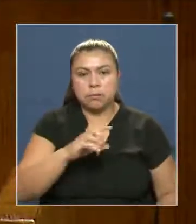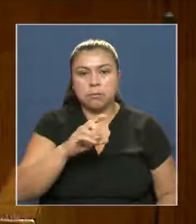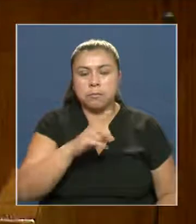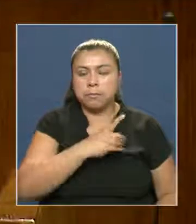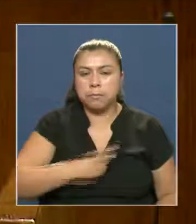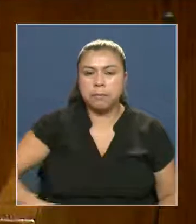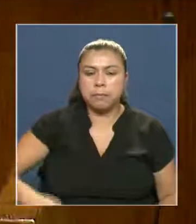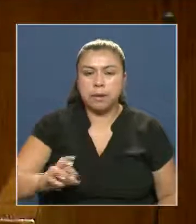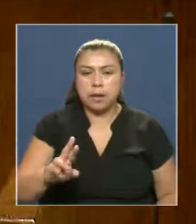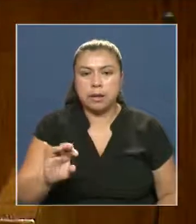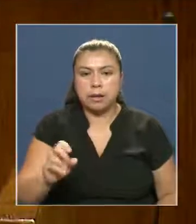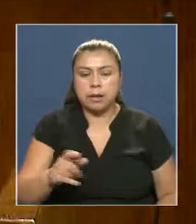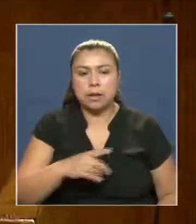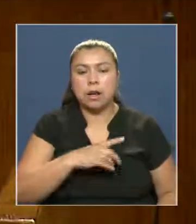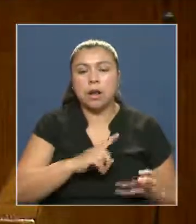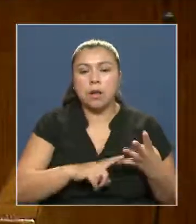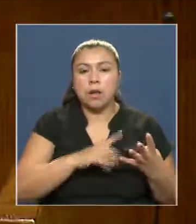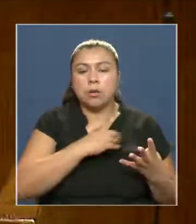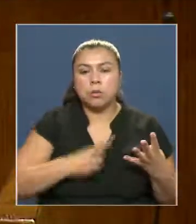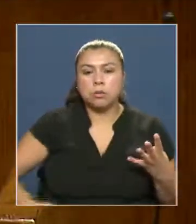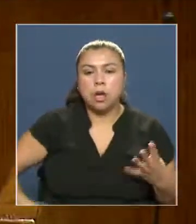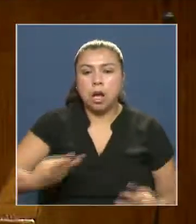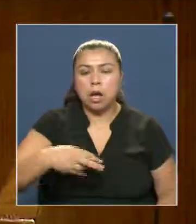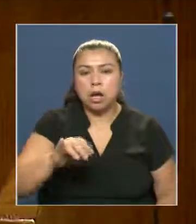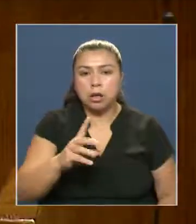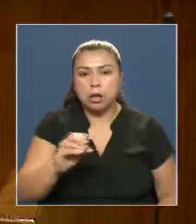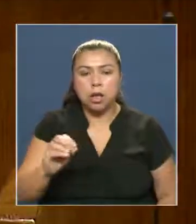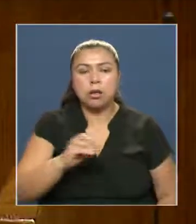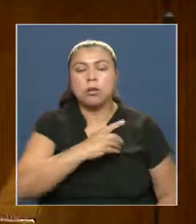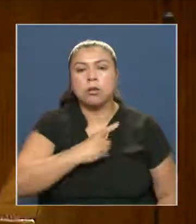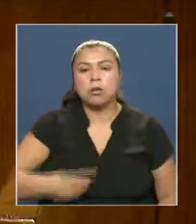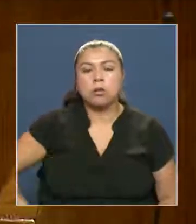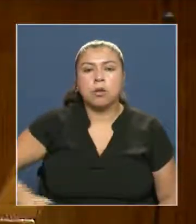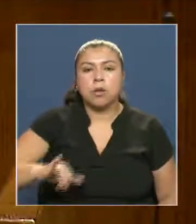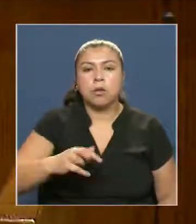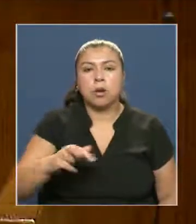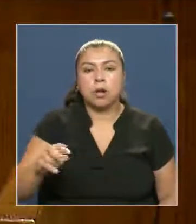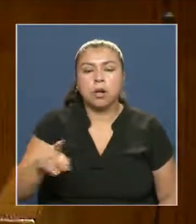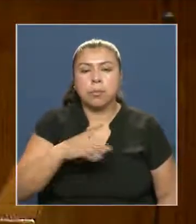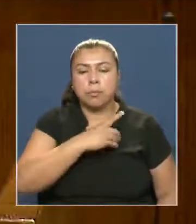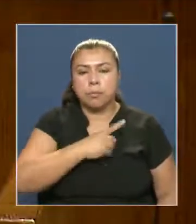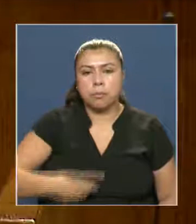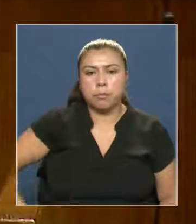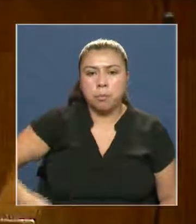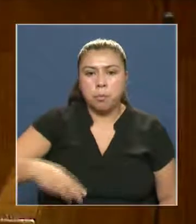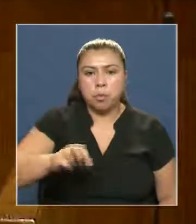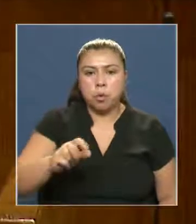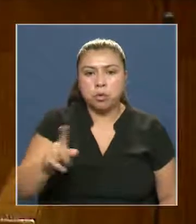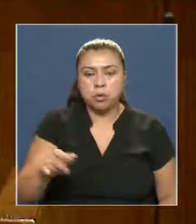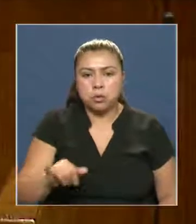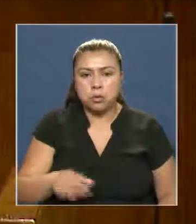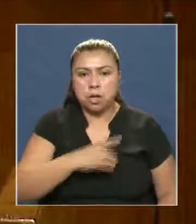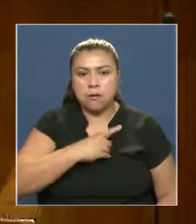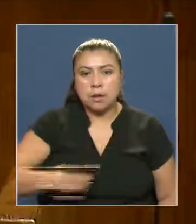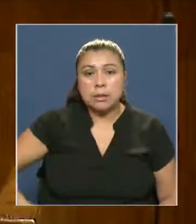Y la cuarta, de los diputados Hernando, Espinosa, Jarpa, Monsala, Monsalve y Paulsen. Ideas matrices o